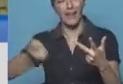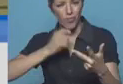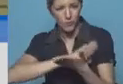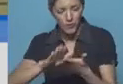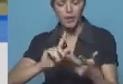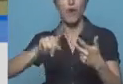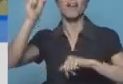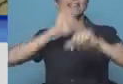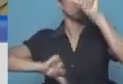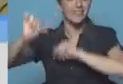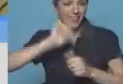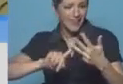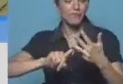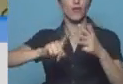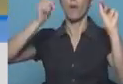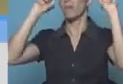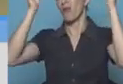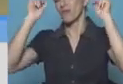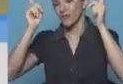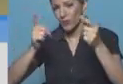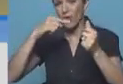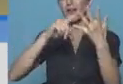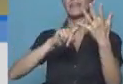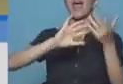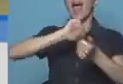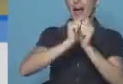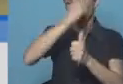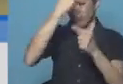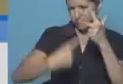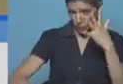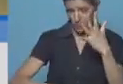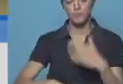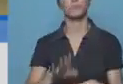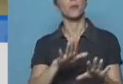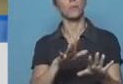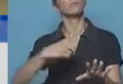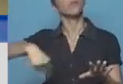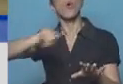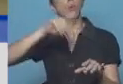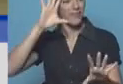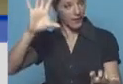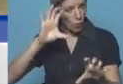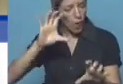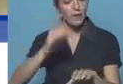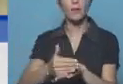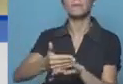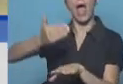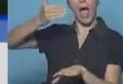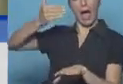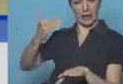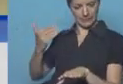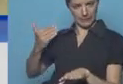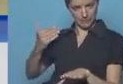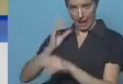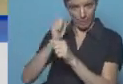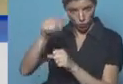los científicos, los docentes, los artistas. ¿Ustedes recuerdan alguna elección donde,